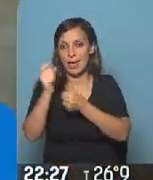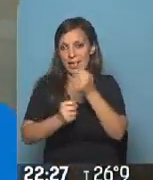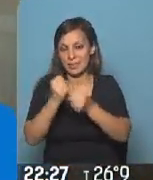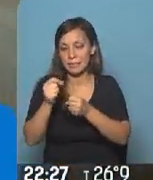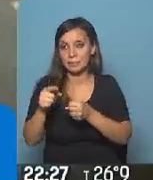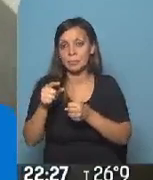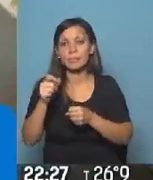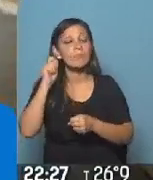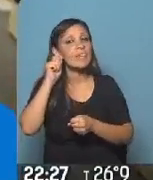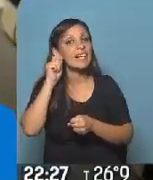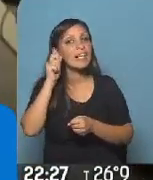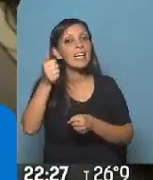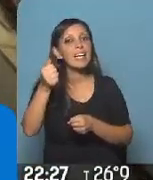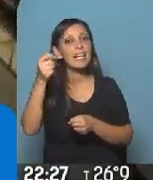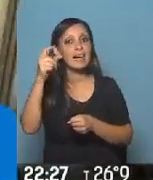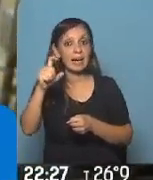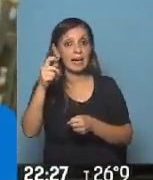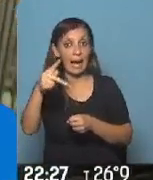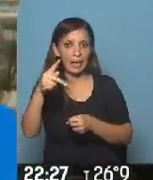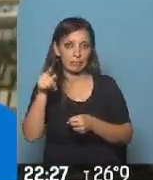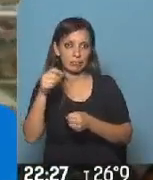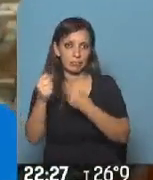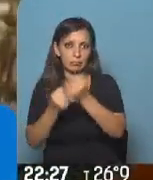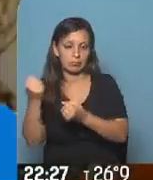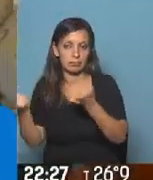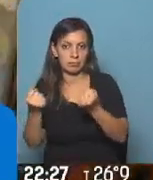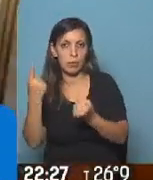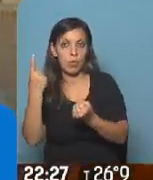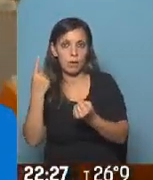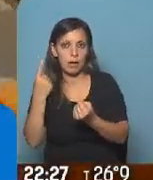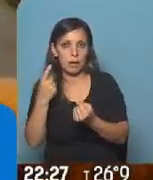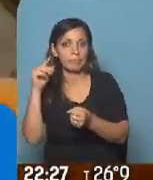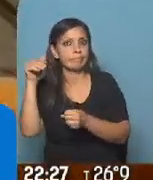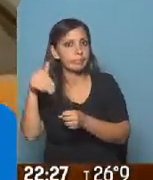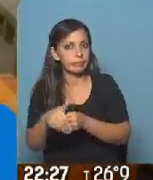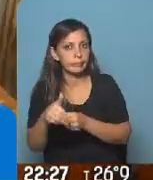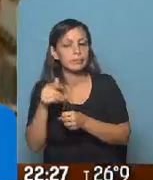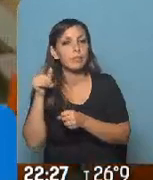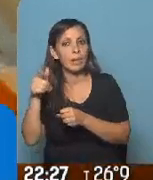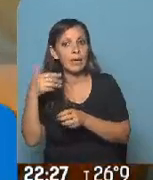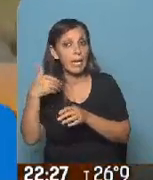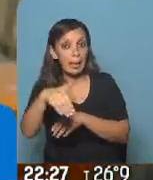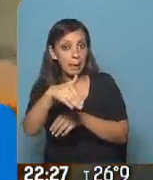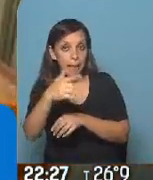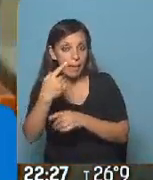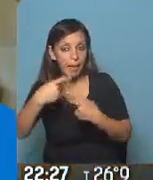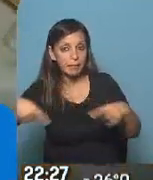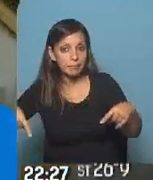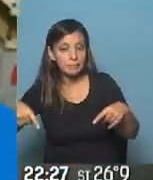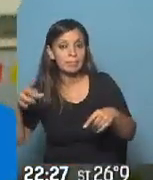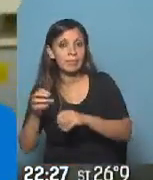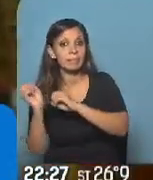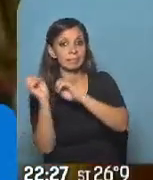GAC, una de las mayores del mundo, justamente se preparaba para hacer un fuerte desembarco en los Estados Unidos en